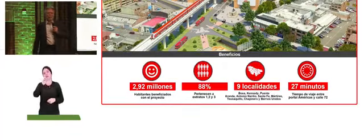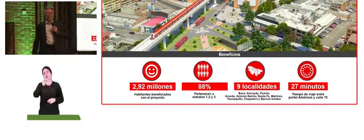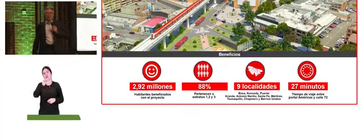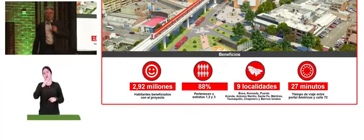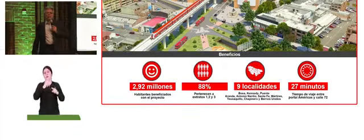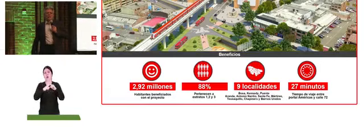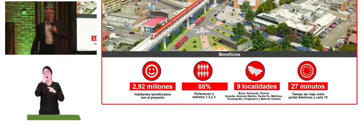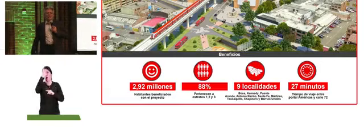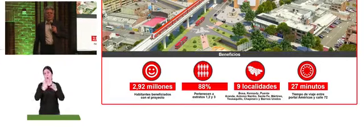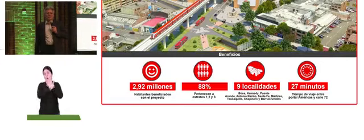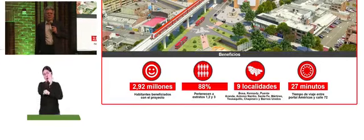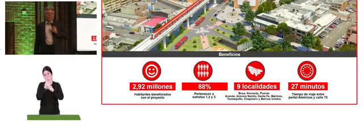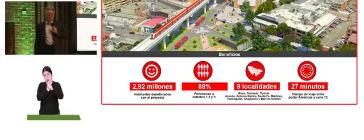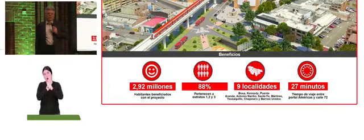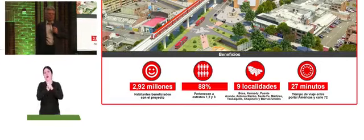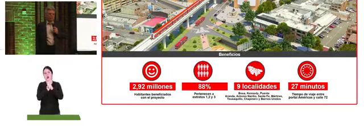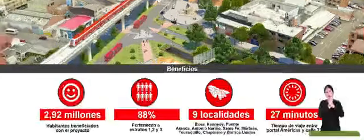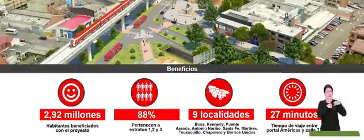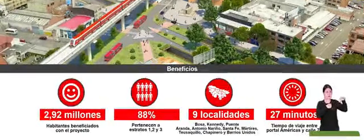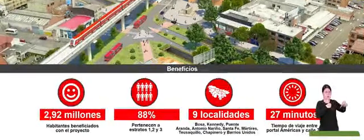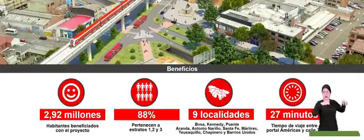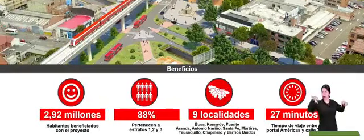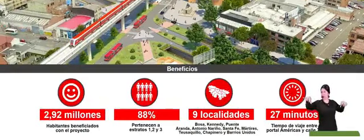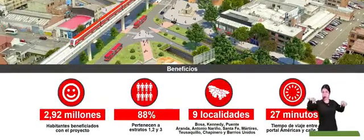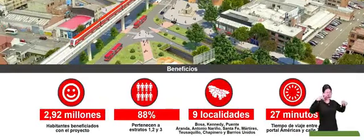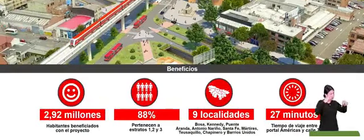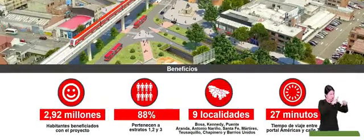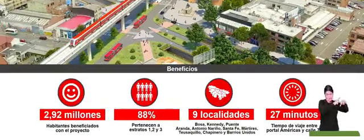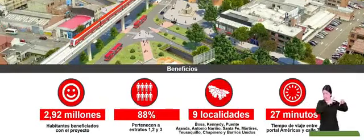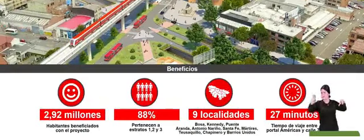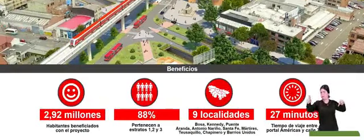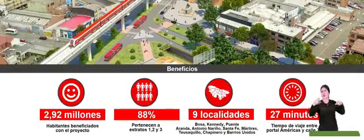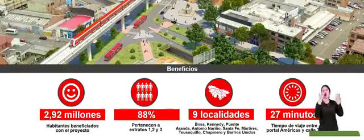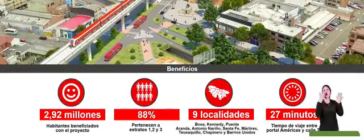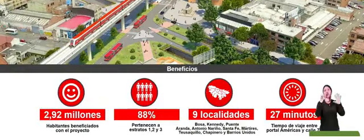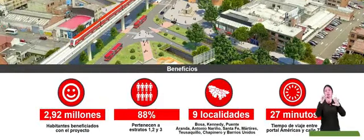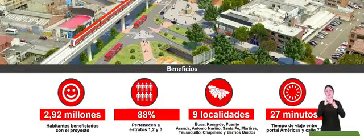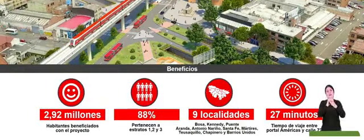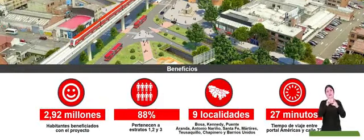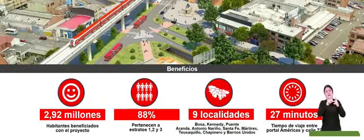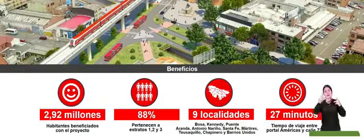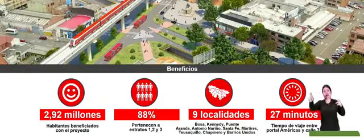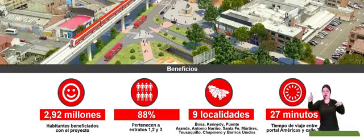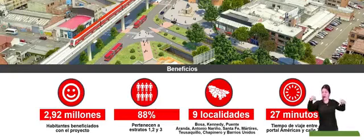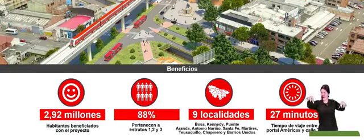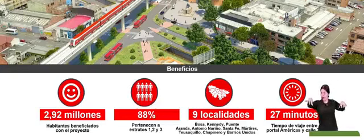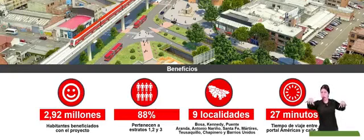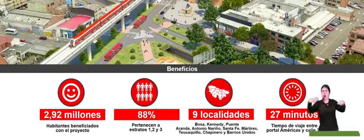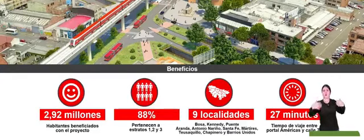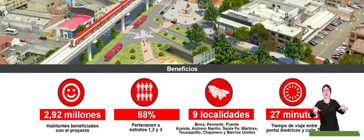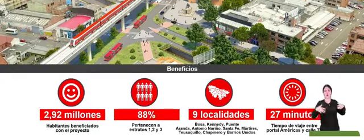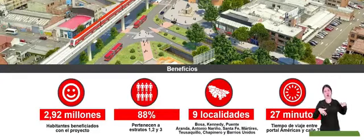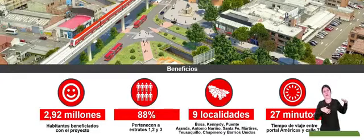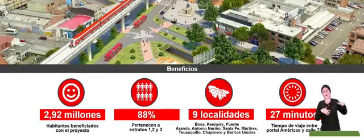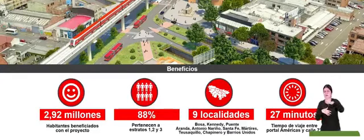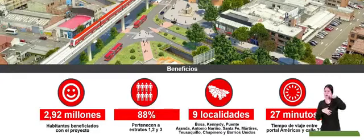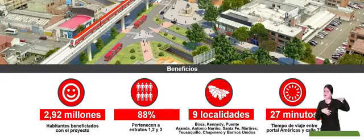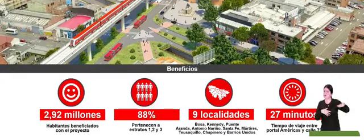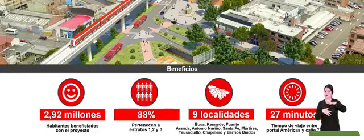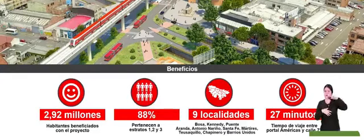a picos entre estaciones de 80 kilómetros por hora. Cada tren tendrá una capacidad de movilizar